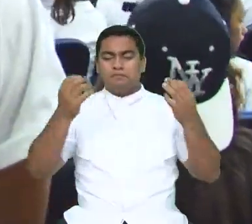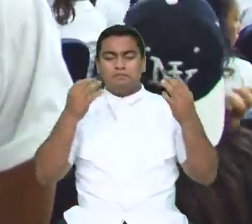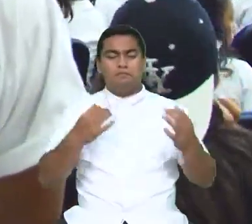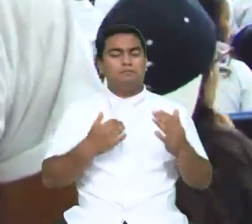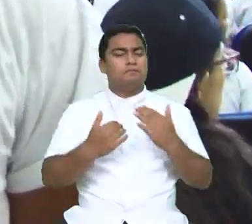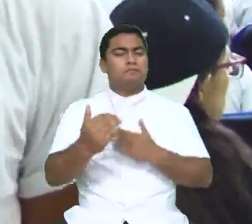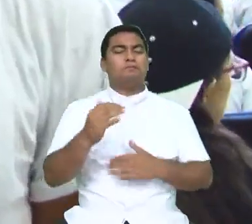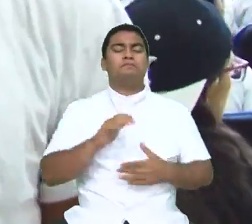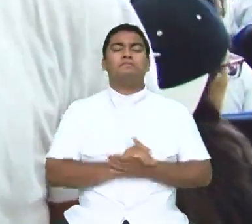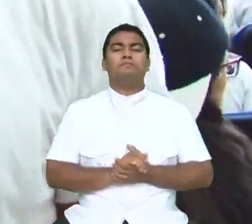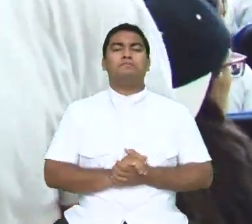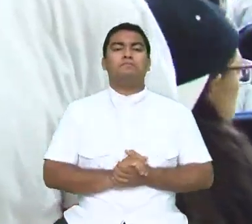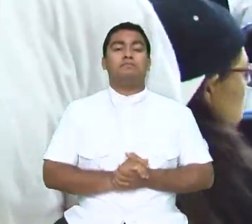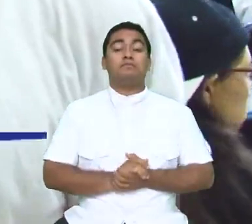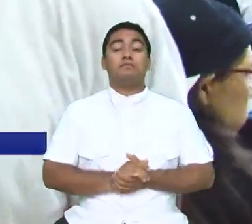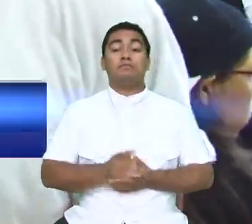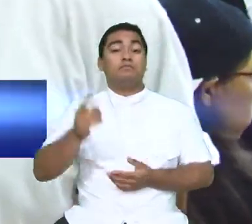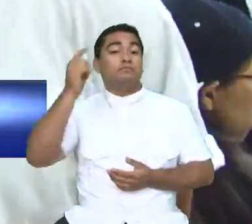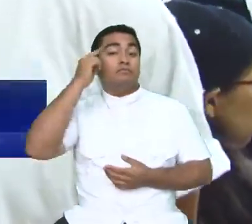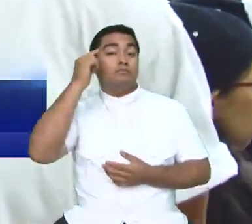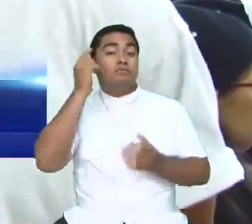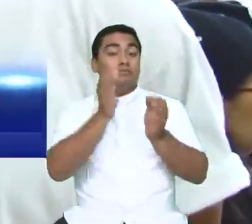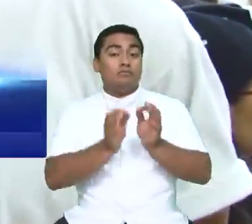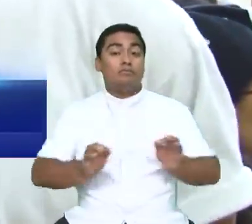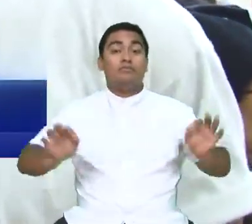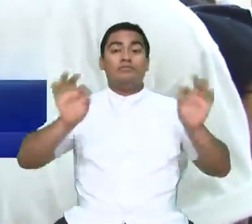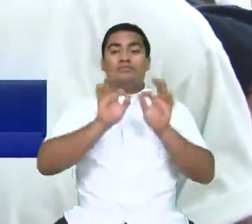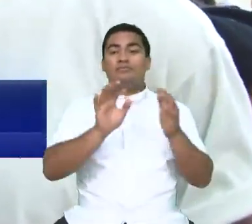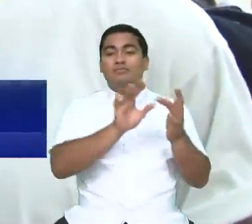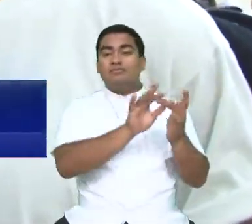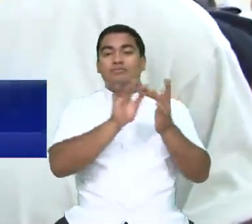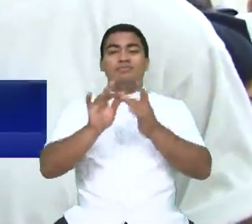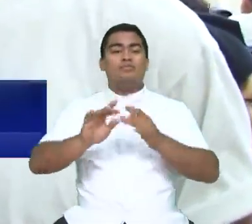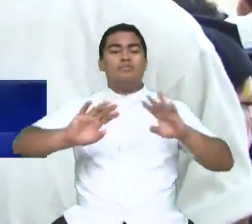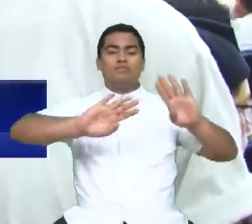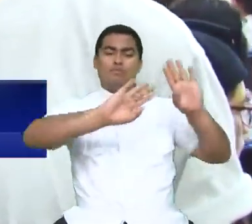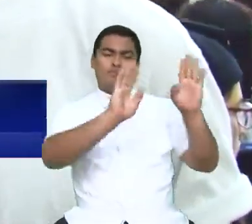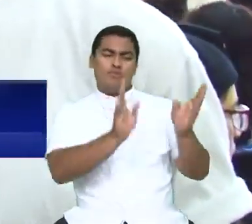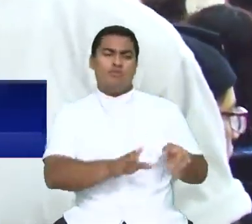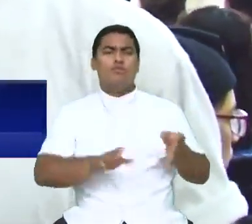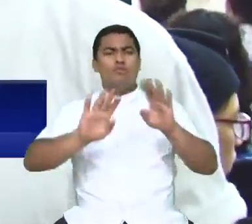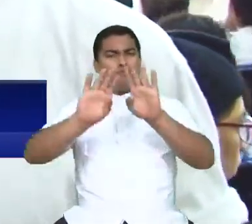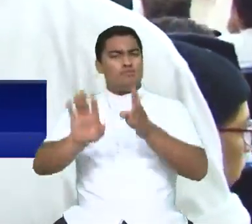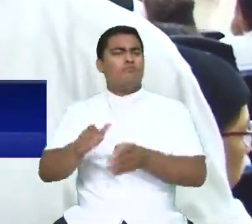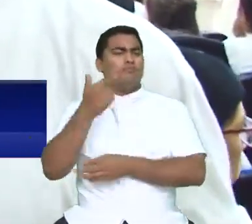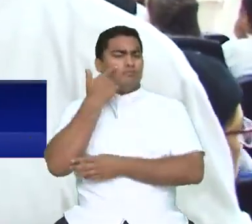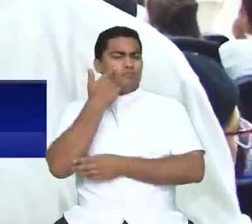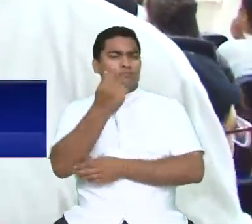me parece algo muy especial y que se le sea reconocida a la mujer como nicaragüense